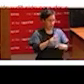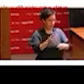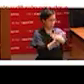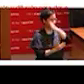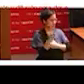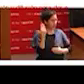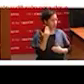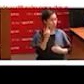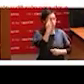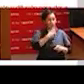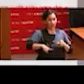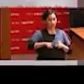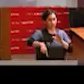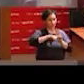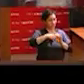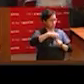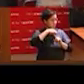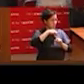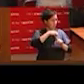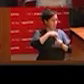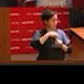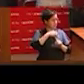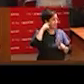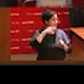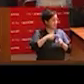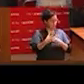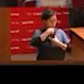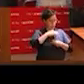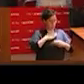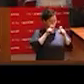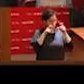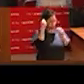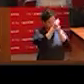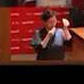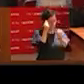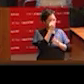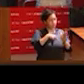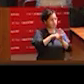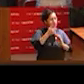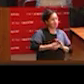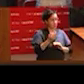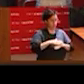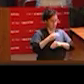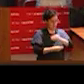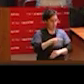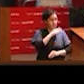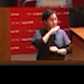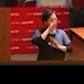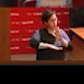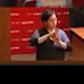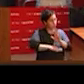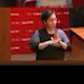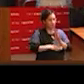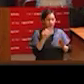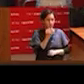uno de los elementos fundamentales que también nos present nos planteábamos en fcc inserta es para Es que para desarrollar este tipo de programas hay algo que